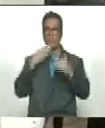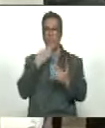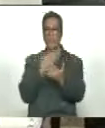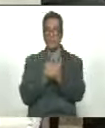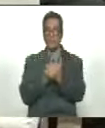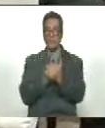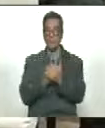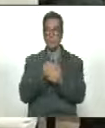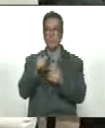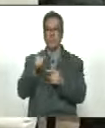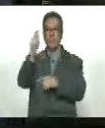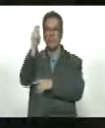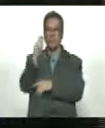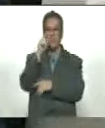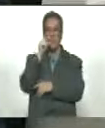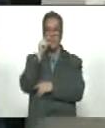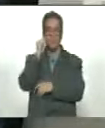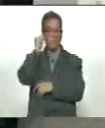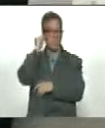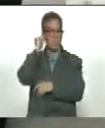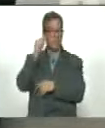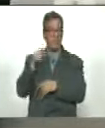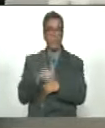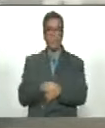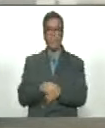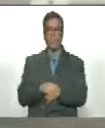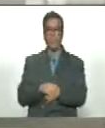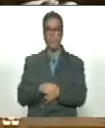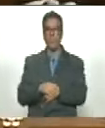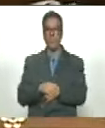Gracias, querida diputada.